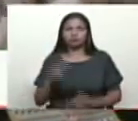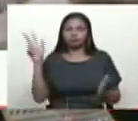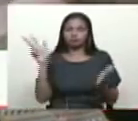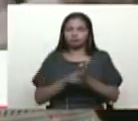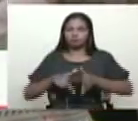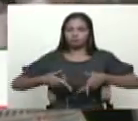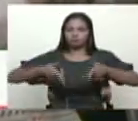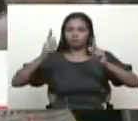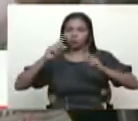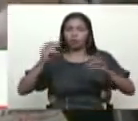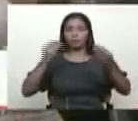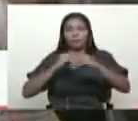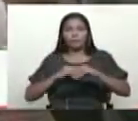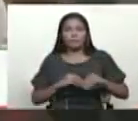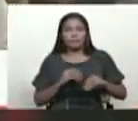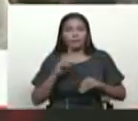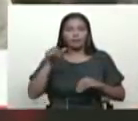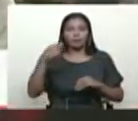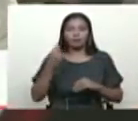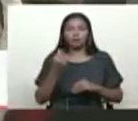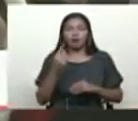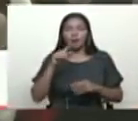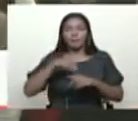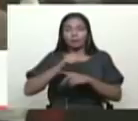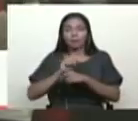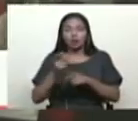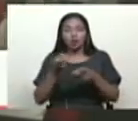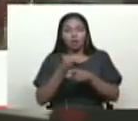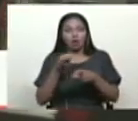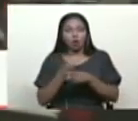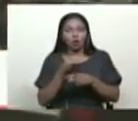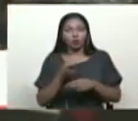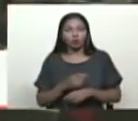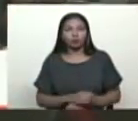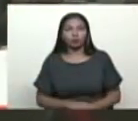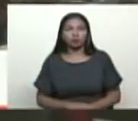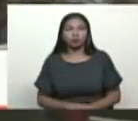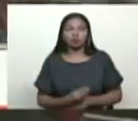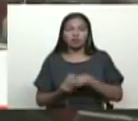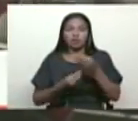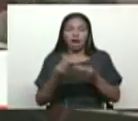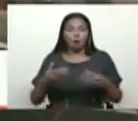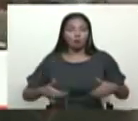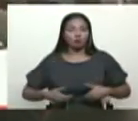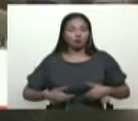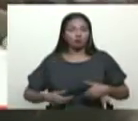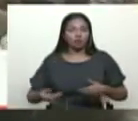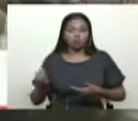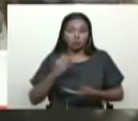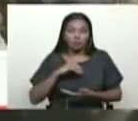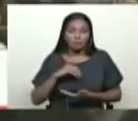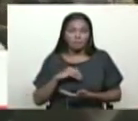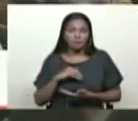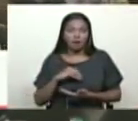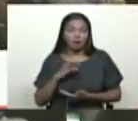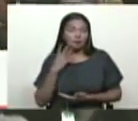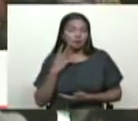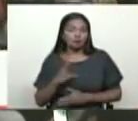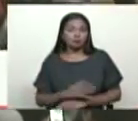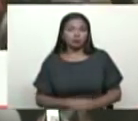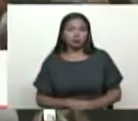Aprobado. Quedan convocados entonces desde ya para el 1 de agosto. Y hagamos un gran esfuerzo